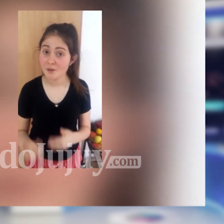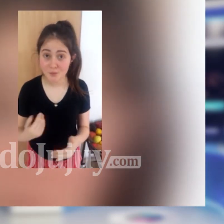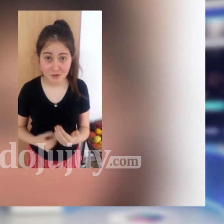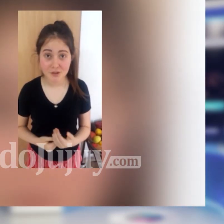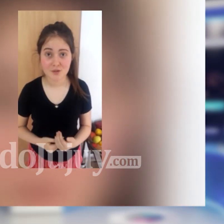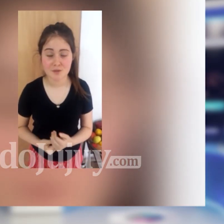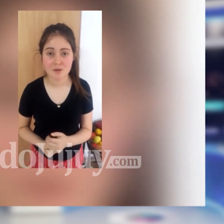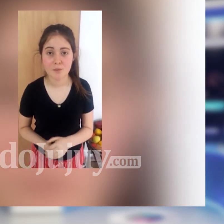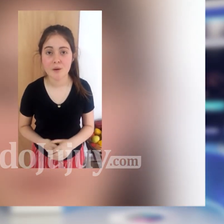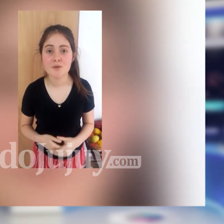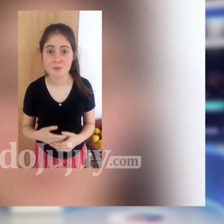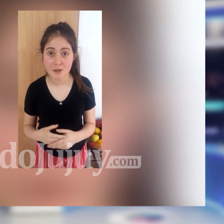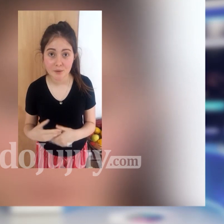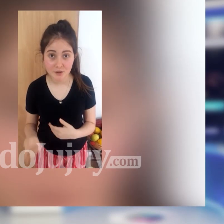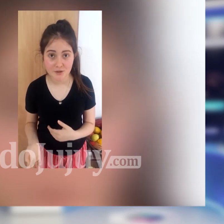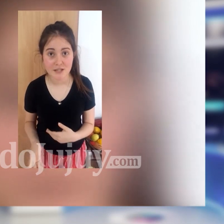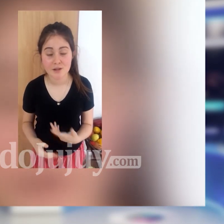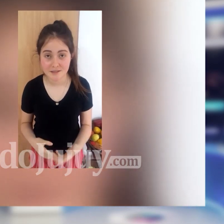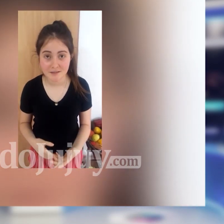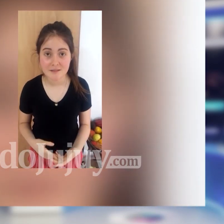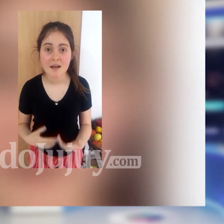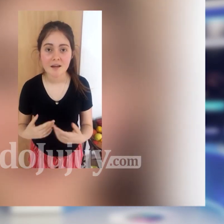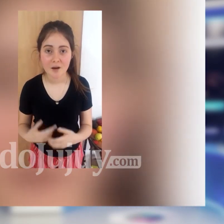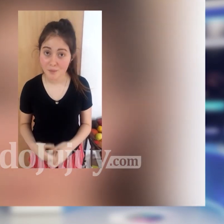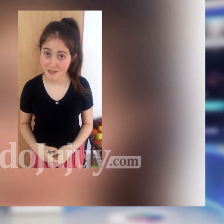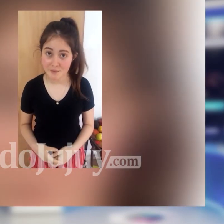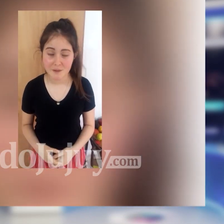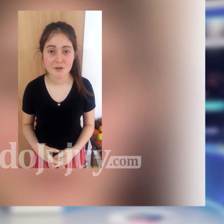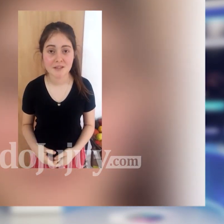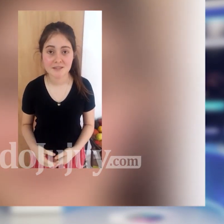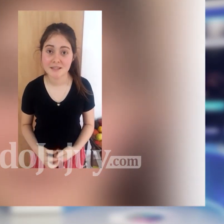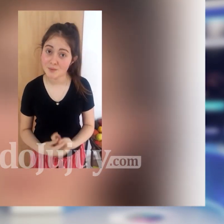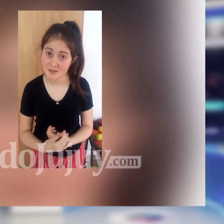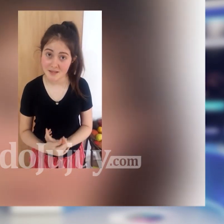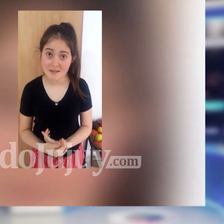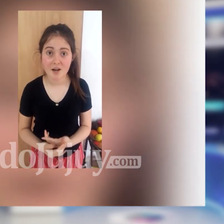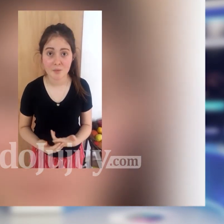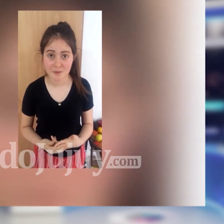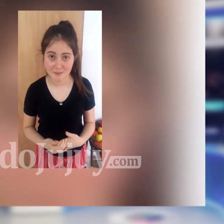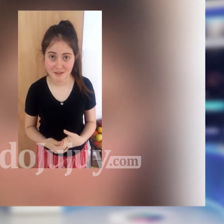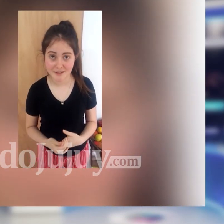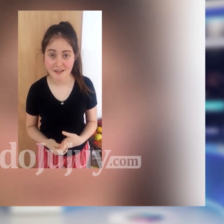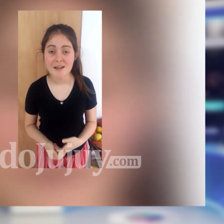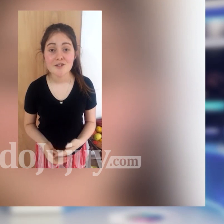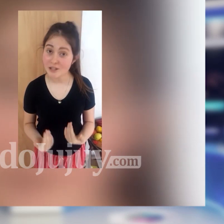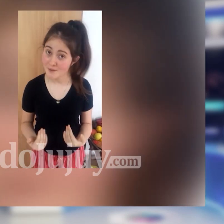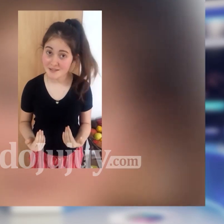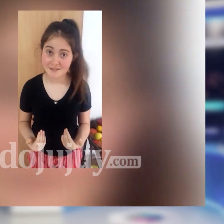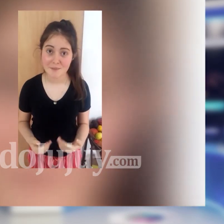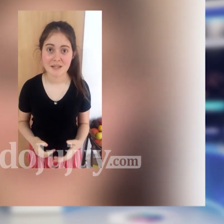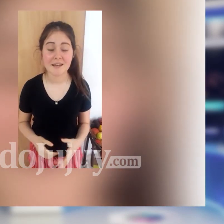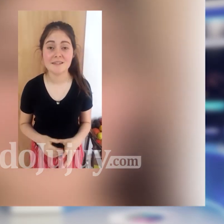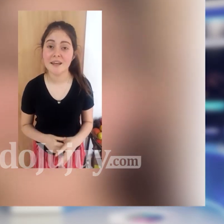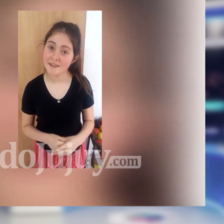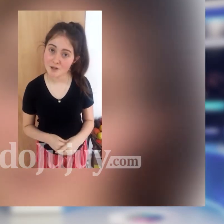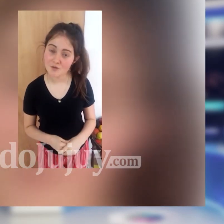a llevar el curso para que cuenten sus experiencias, para que motiven a más chicos a seguir haciendo lo que nosotros hacemos. Yo